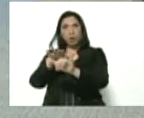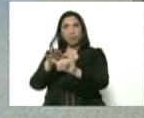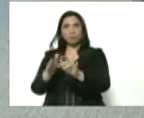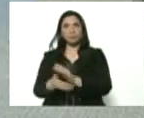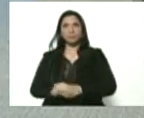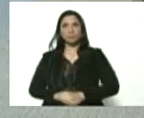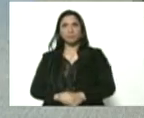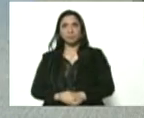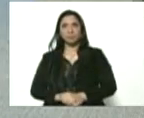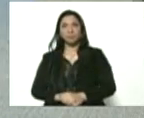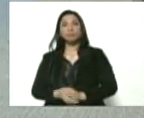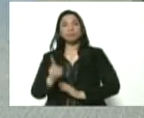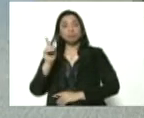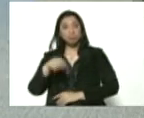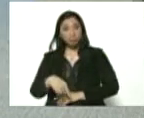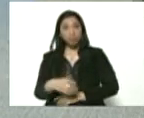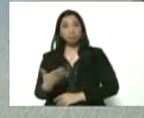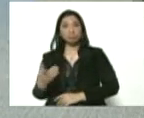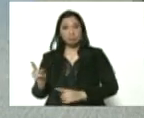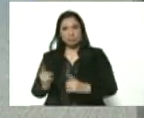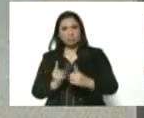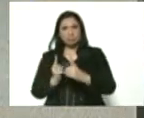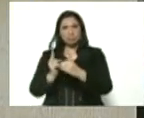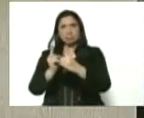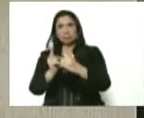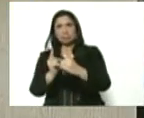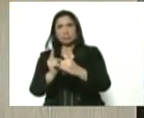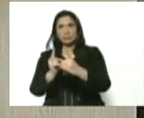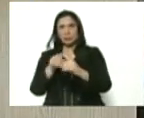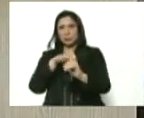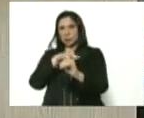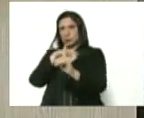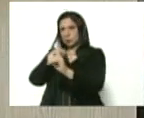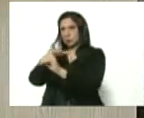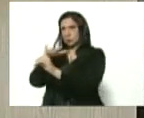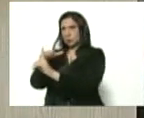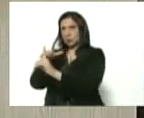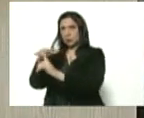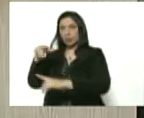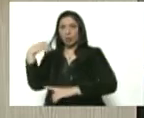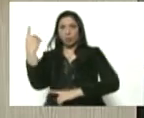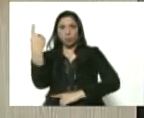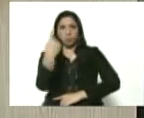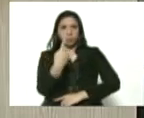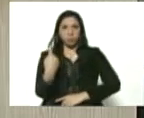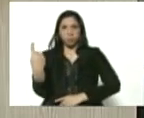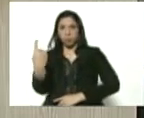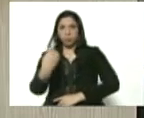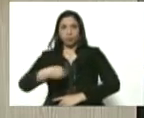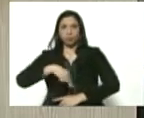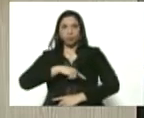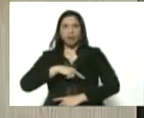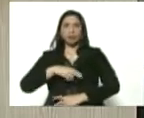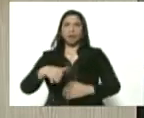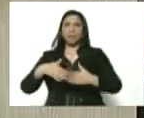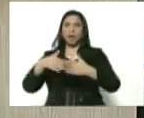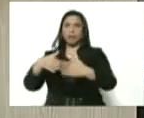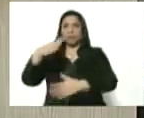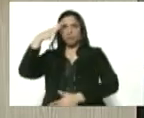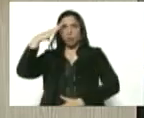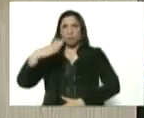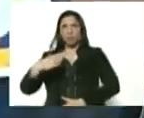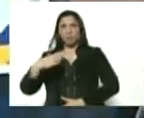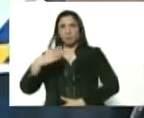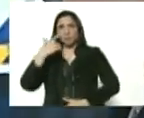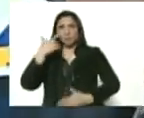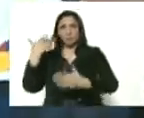de Choao. Es cierto que también venían siendo seguidos y asediados, acosados por un helicóptero de nuestra Armada Bolivariana. Y